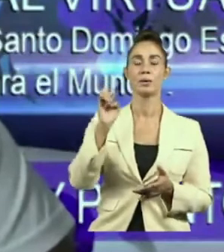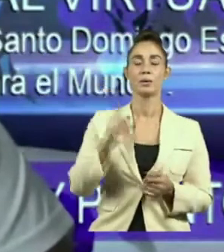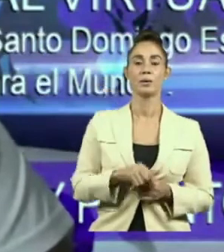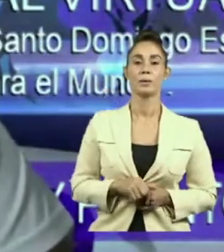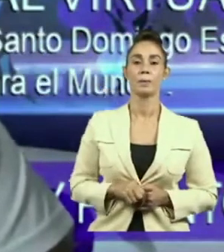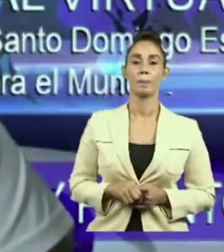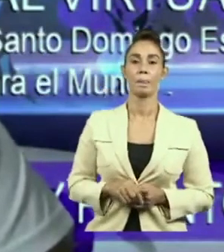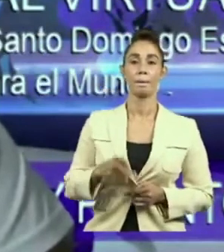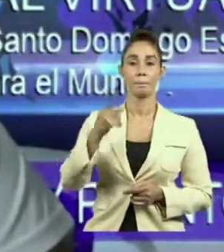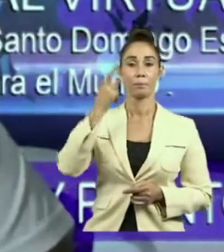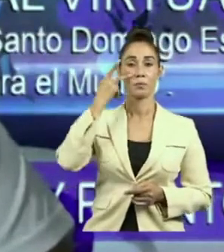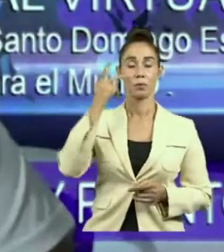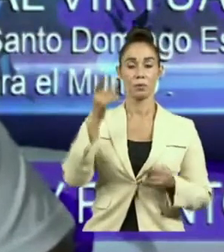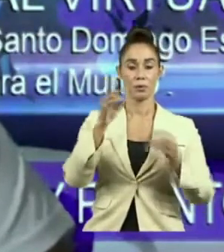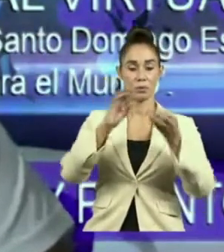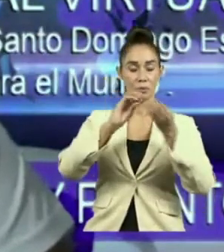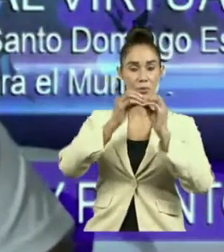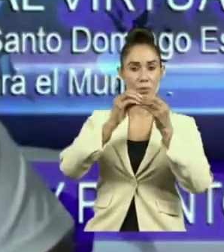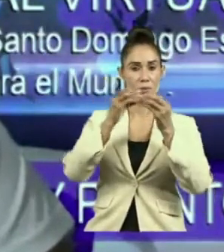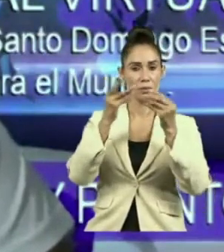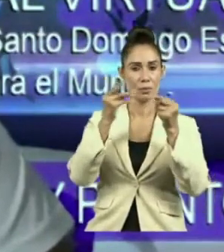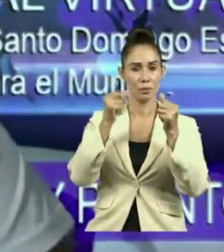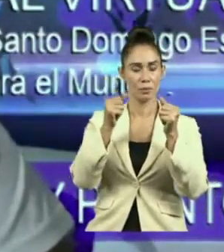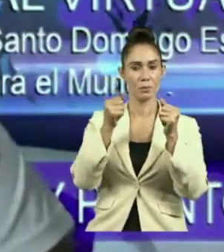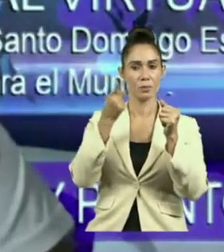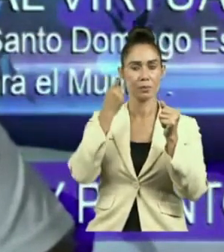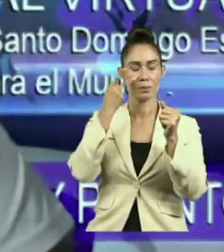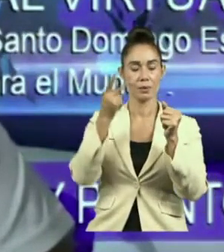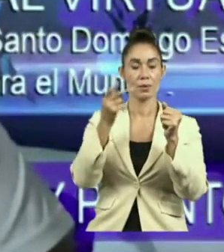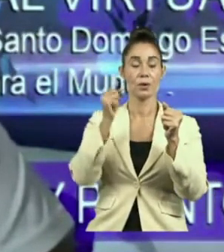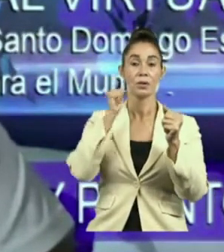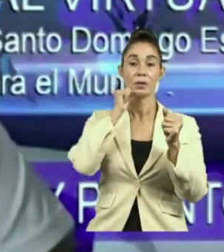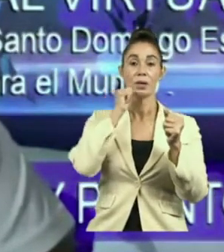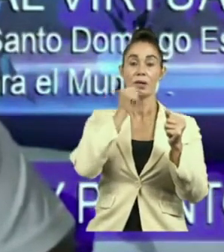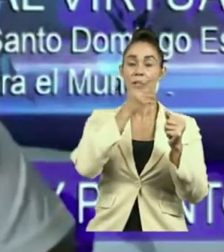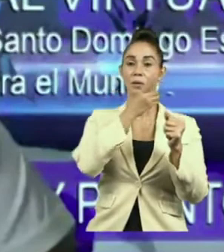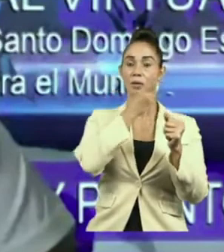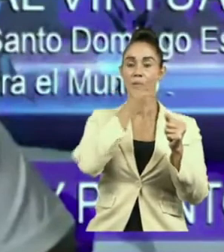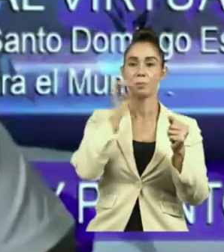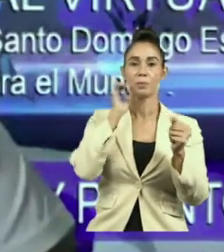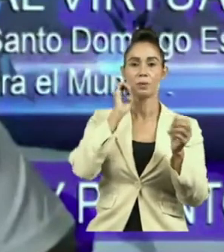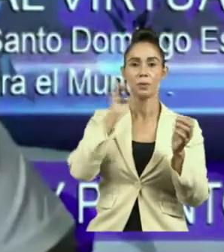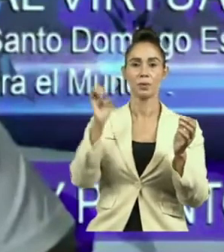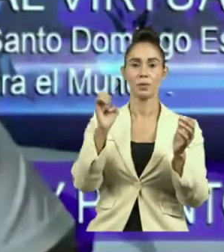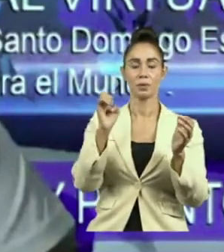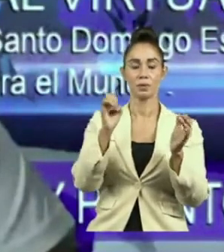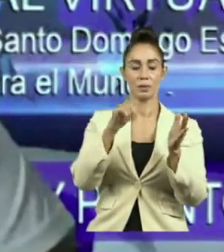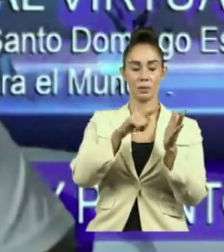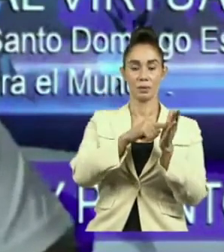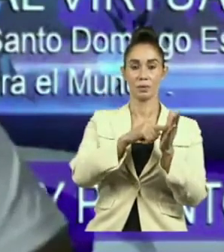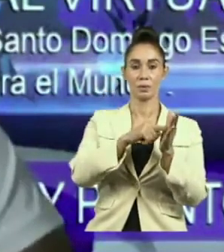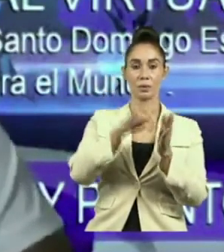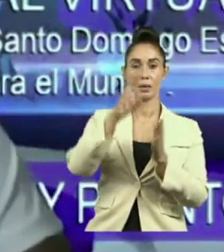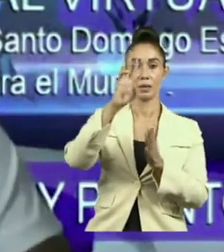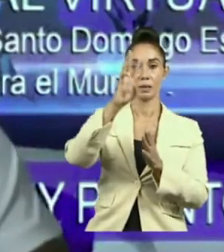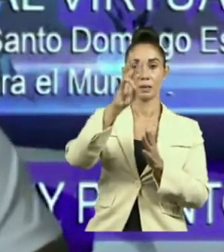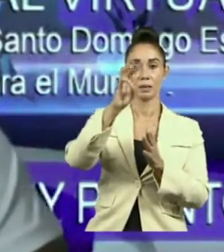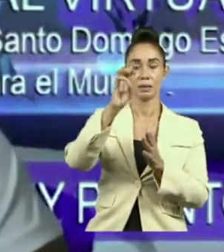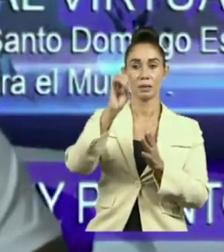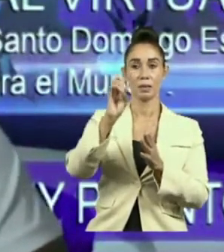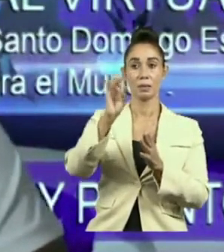la provincia santo domingo en este caso santo domingo representa el 6 punto 14 por